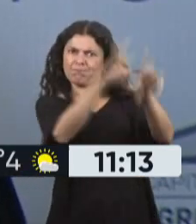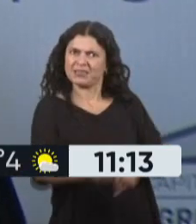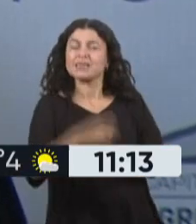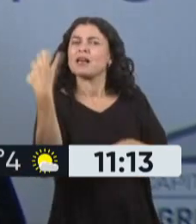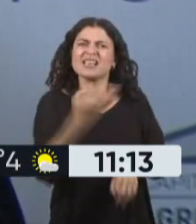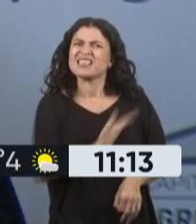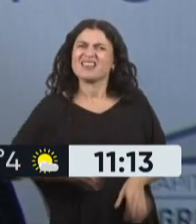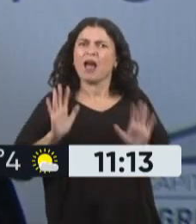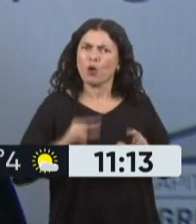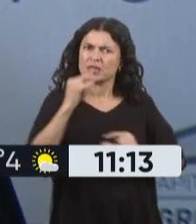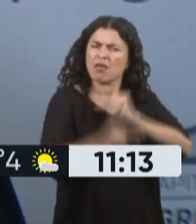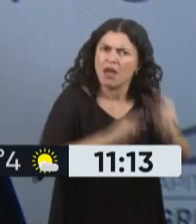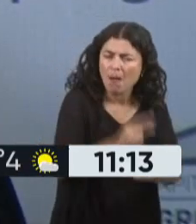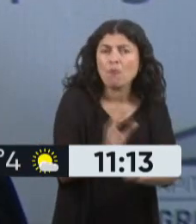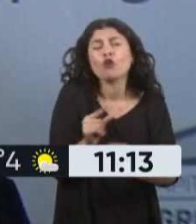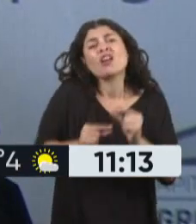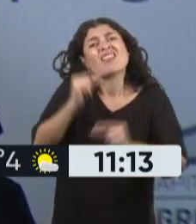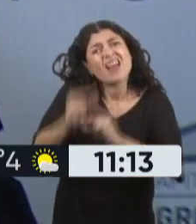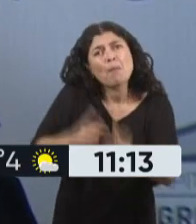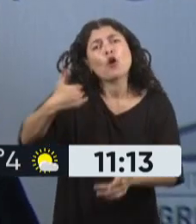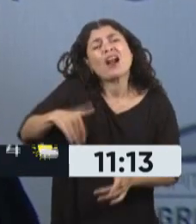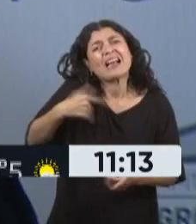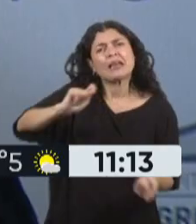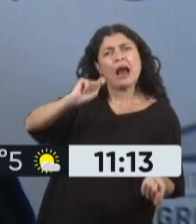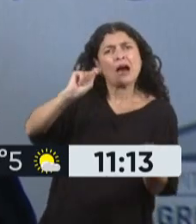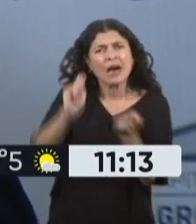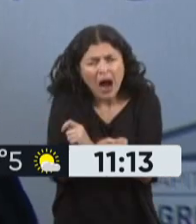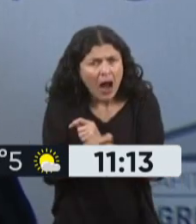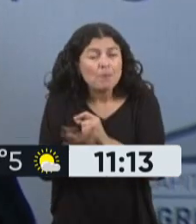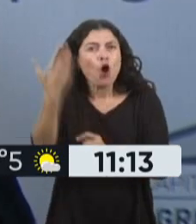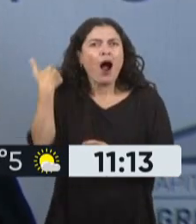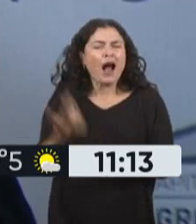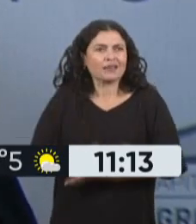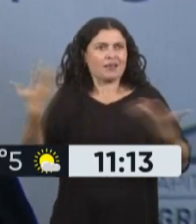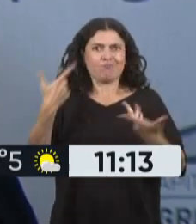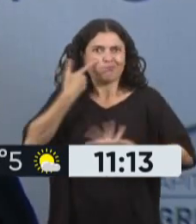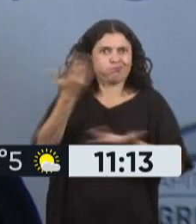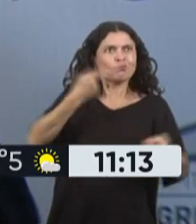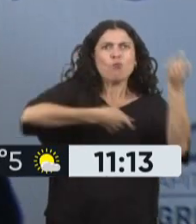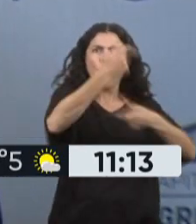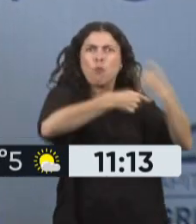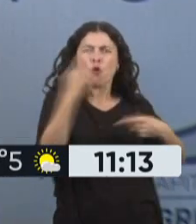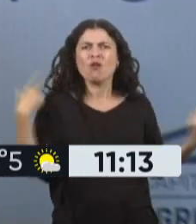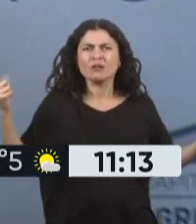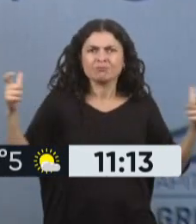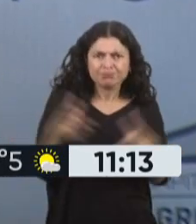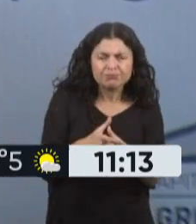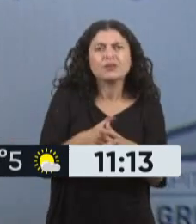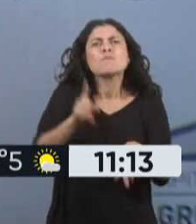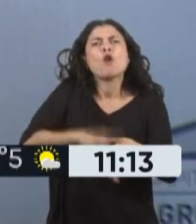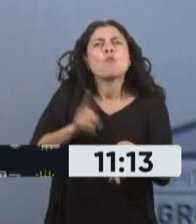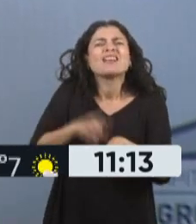Argentina comenzó un largo descenso hacia la miseria y servidumbre, aquel periodo que nosotros llamamos el siglo de la humillación